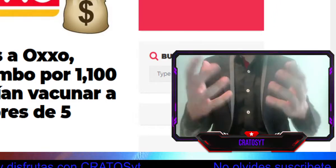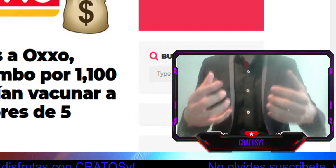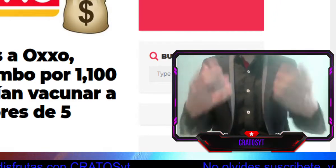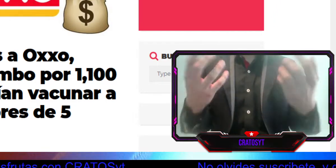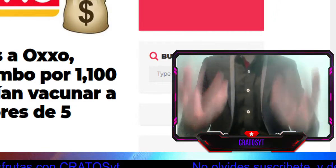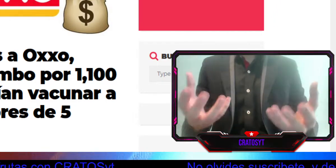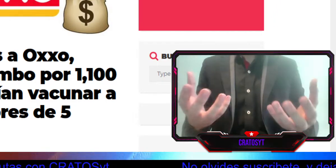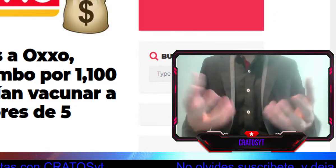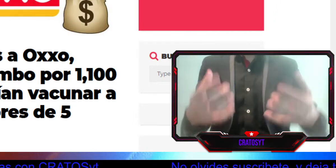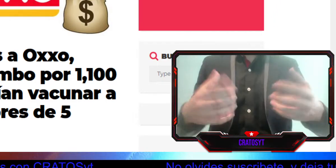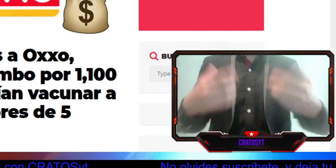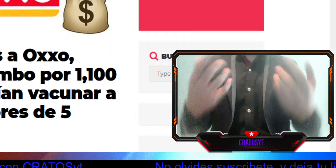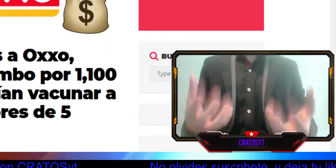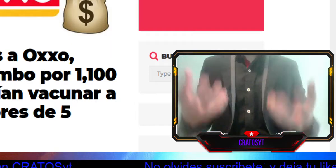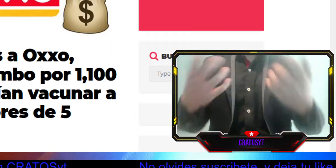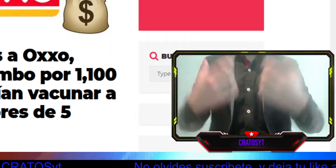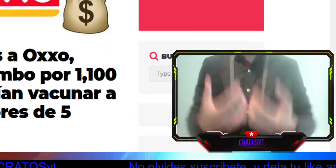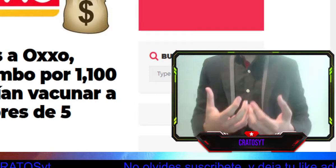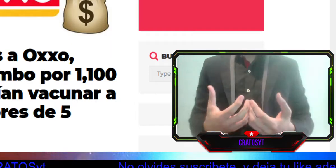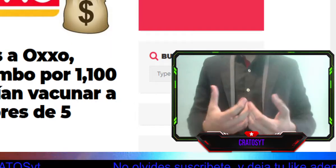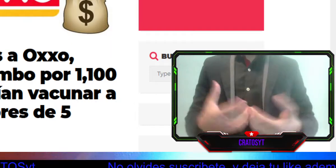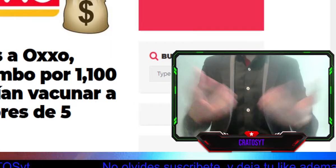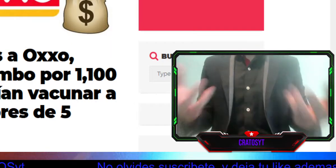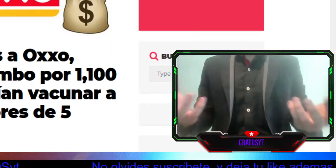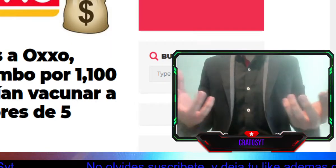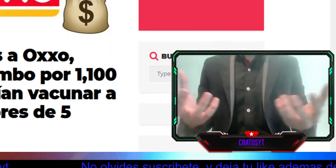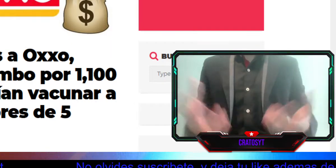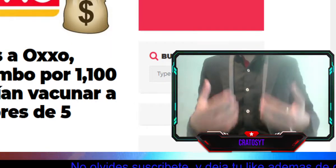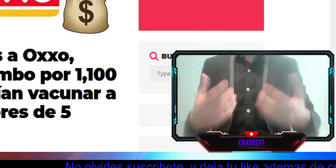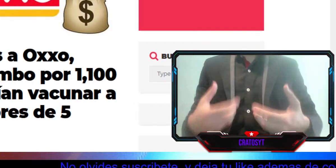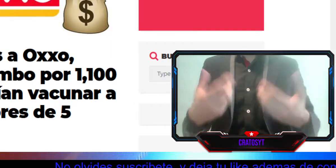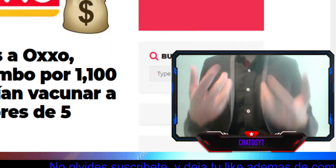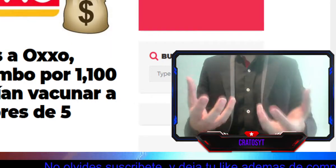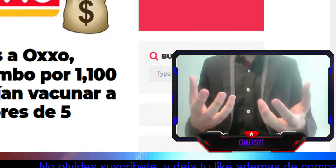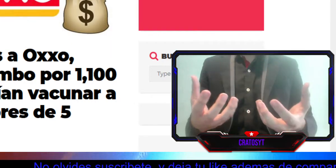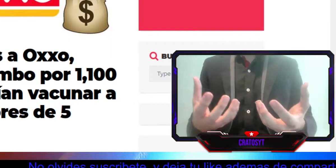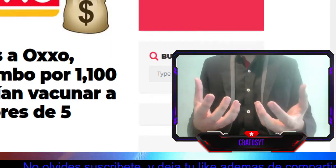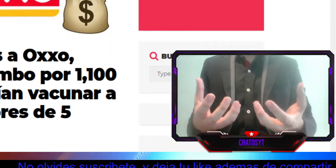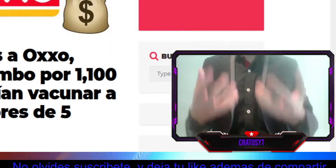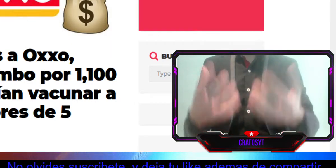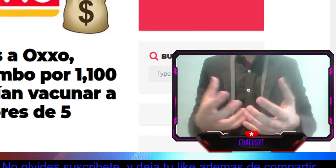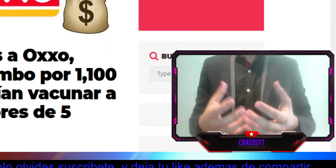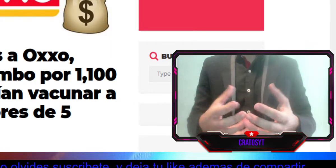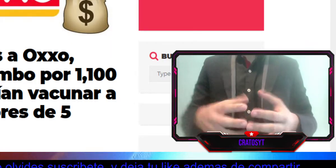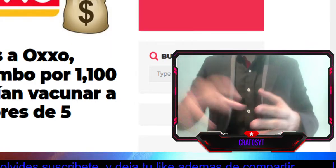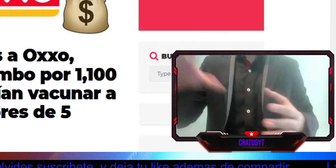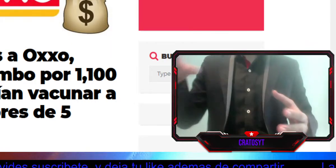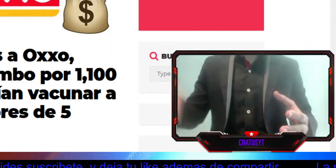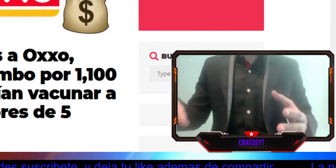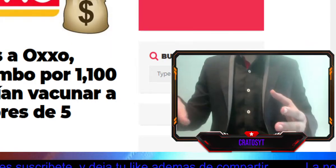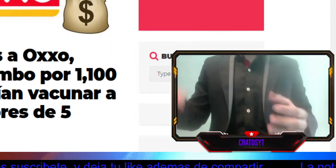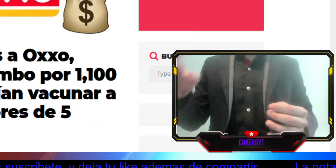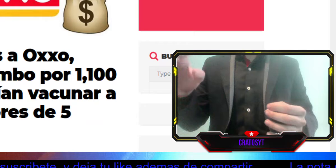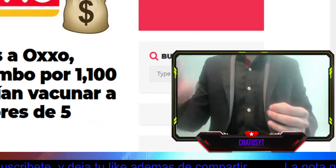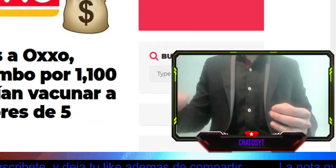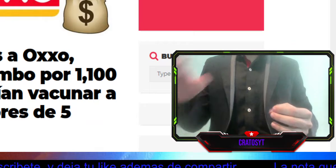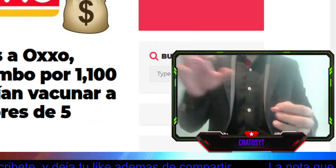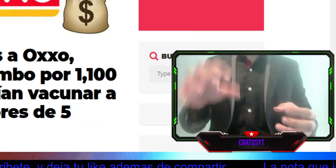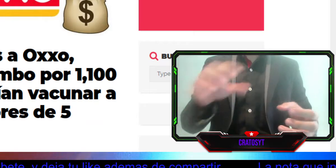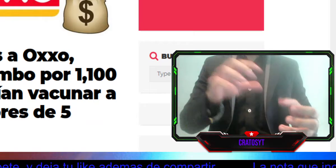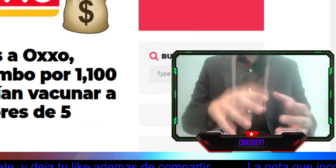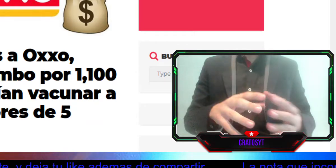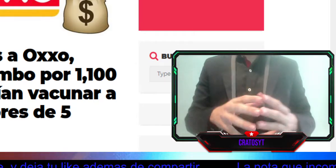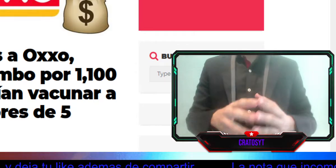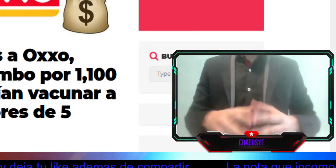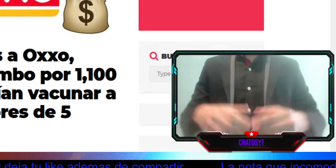la generación de energía ni al costo de producción. ¿Eso qué quiere decir? Que cada vez que está produciendo la CFE para respaldar a las plantas